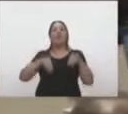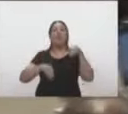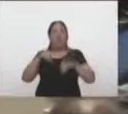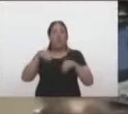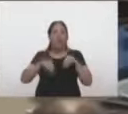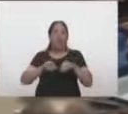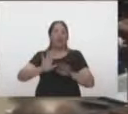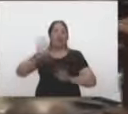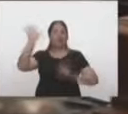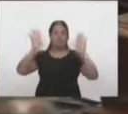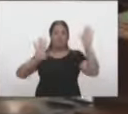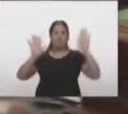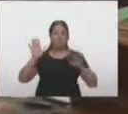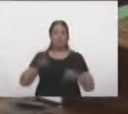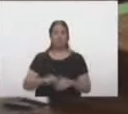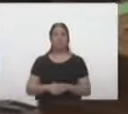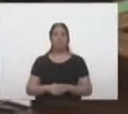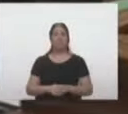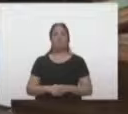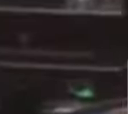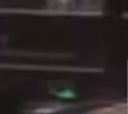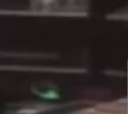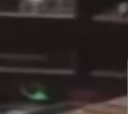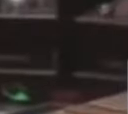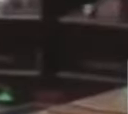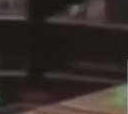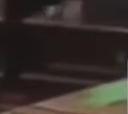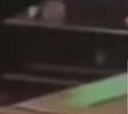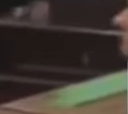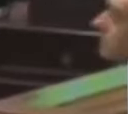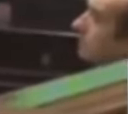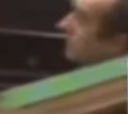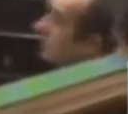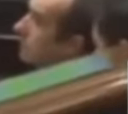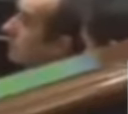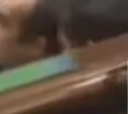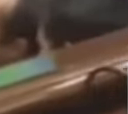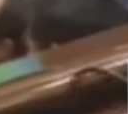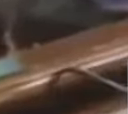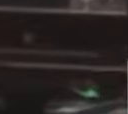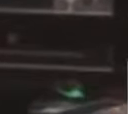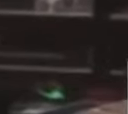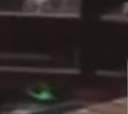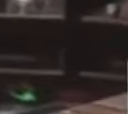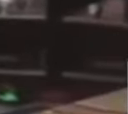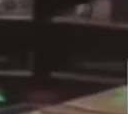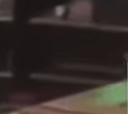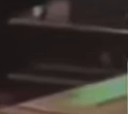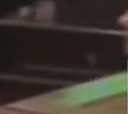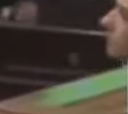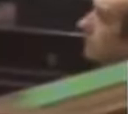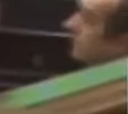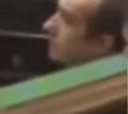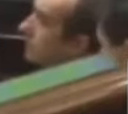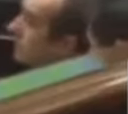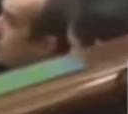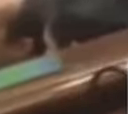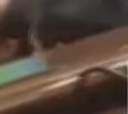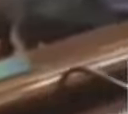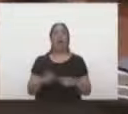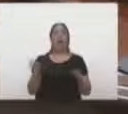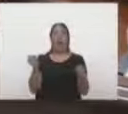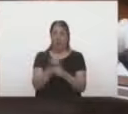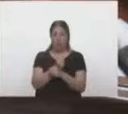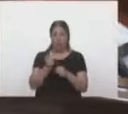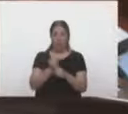cuales es para subirse el sueldo, otra de las importantes ha sido para tirar en contra el DNU 70,